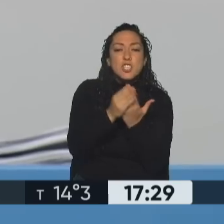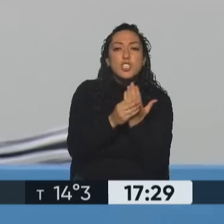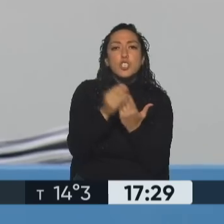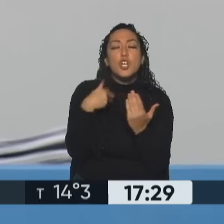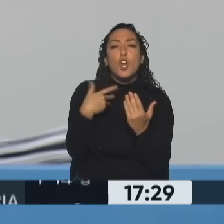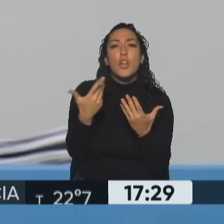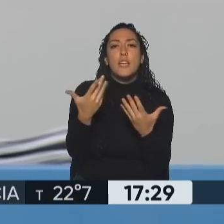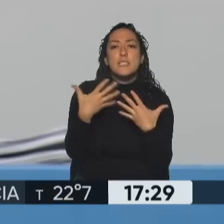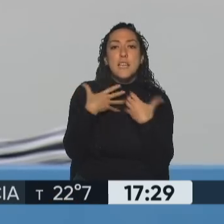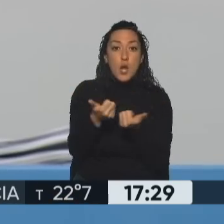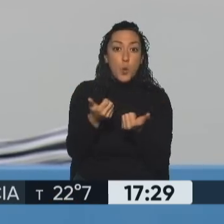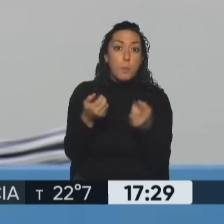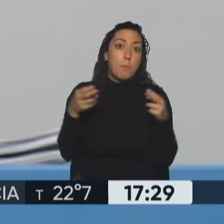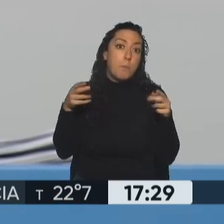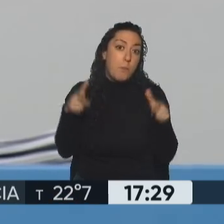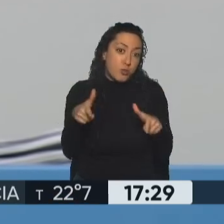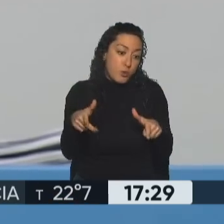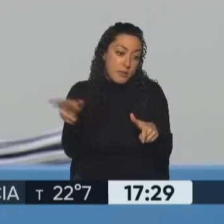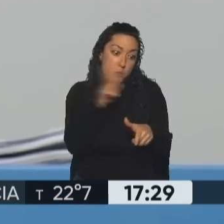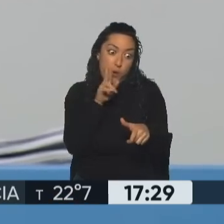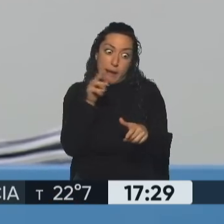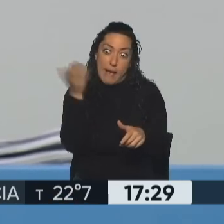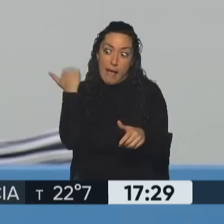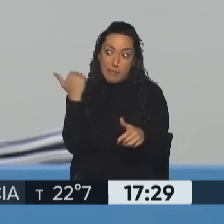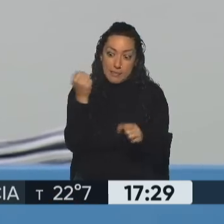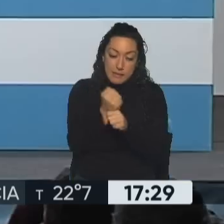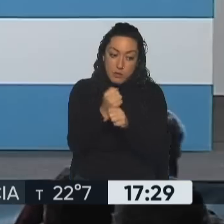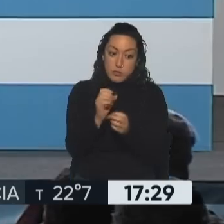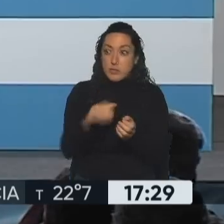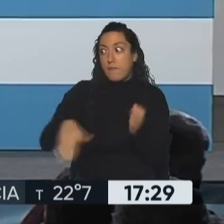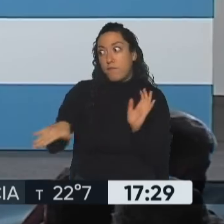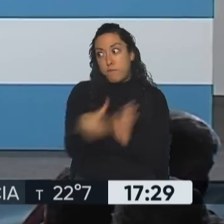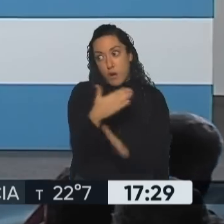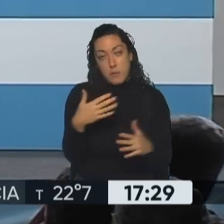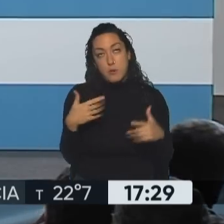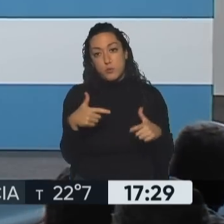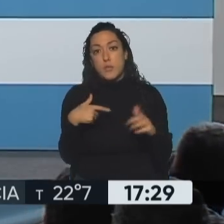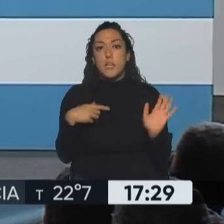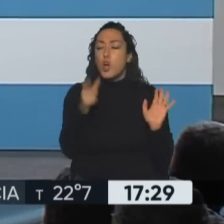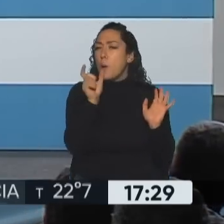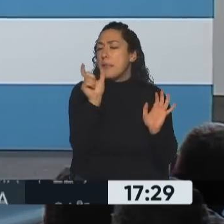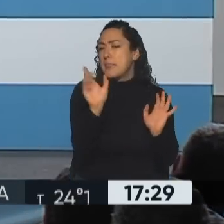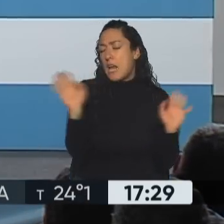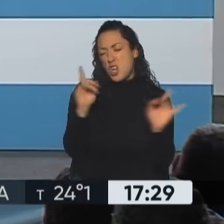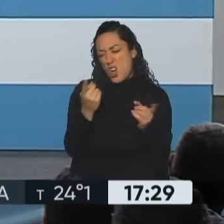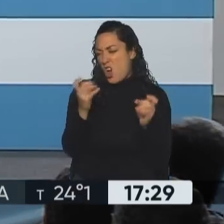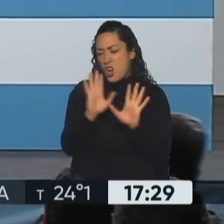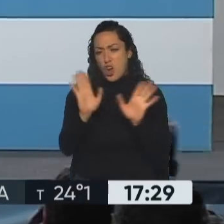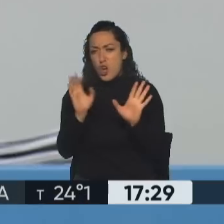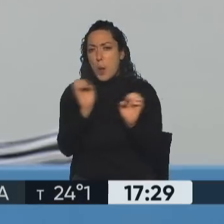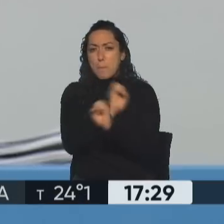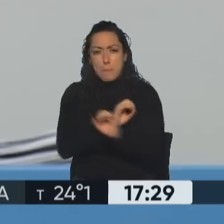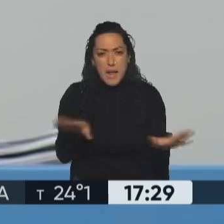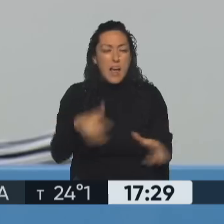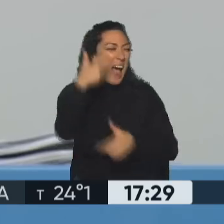mío. No voy a hacer comentarios porque además no corresponde que los haga. Sería de muy